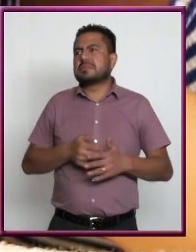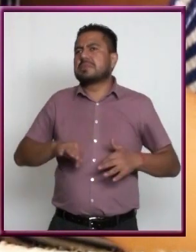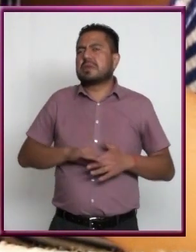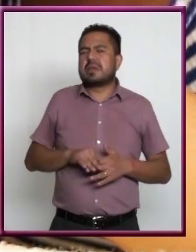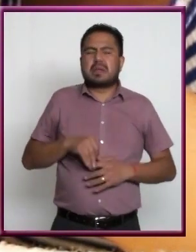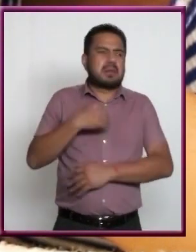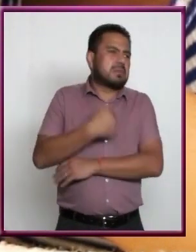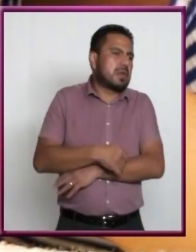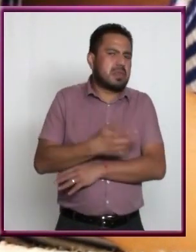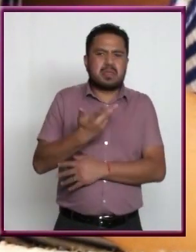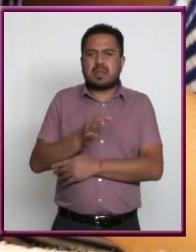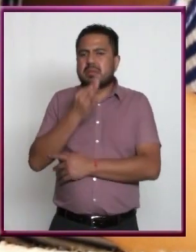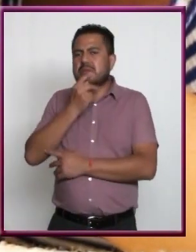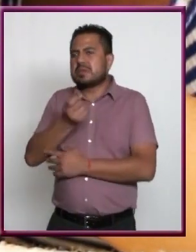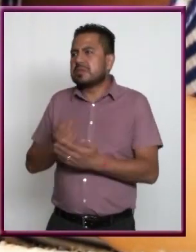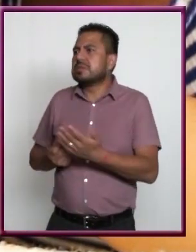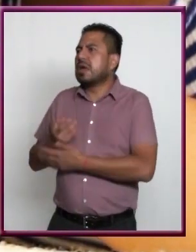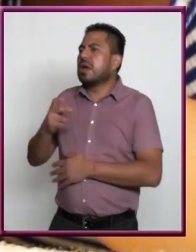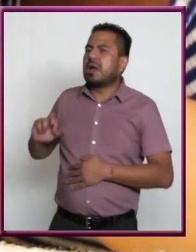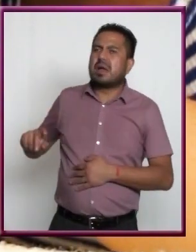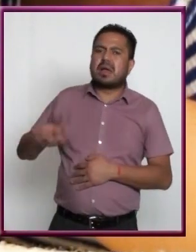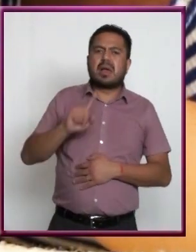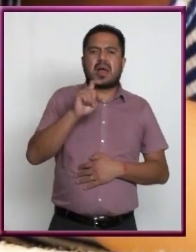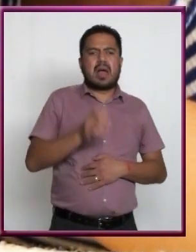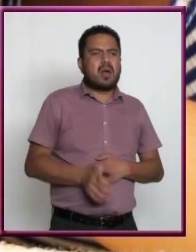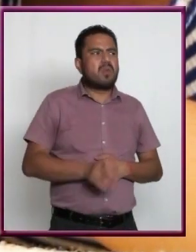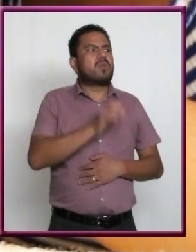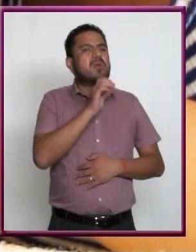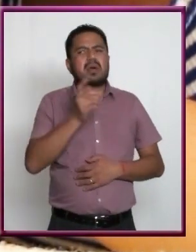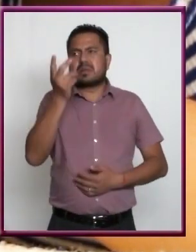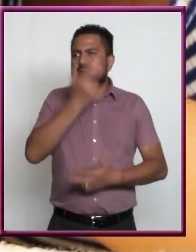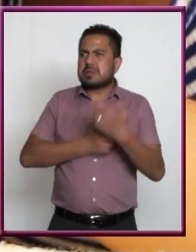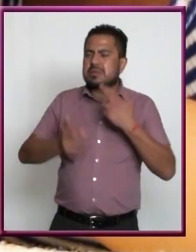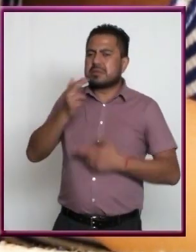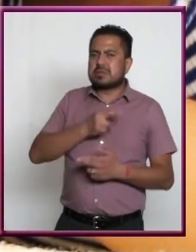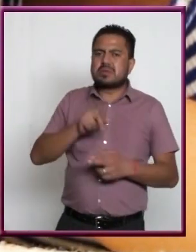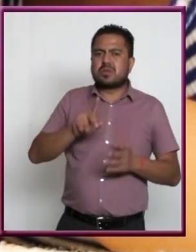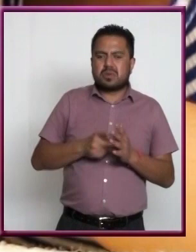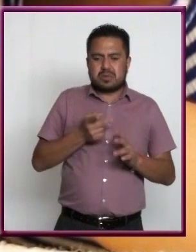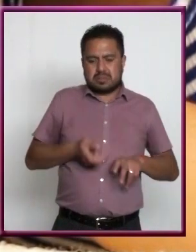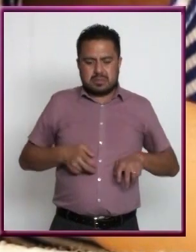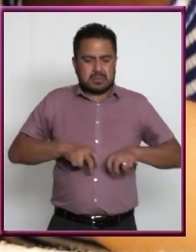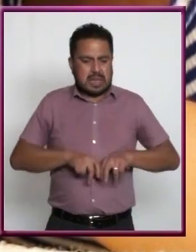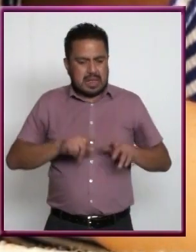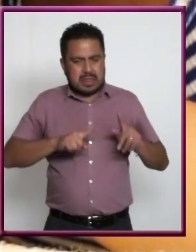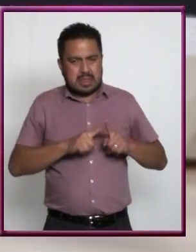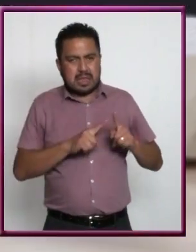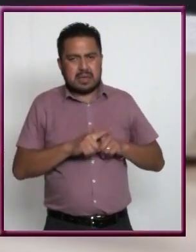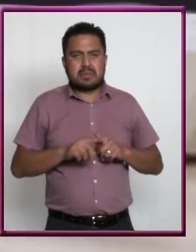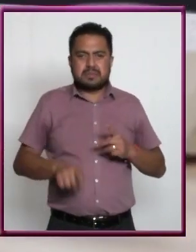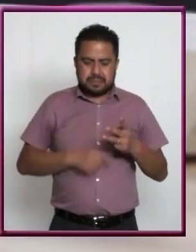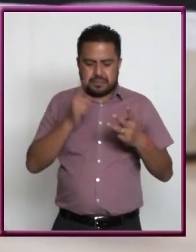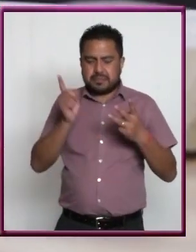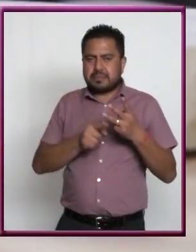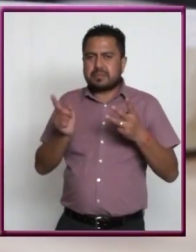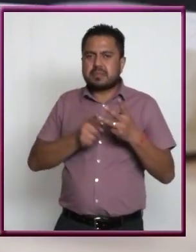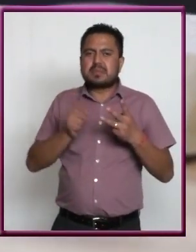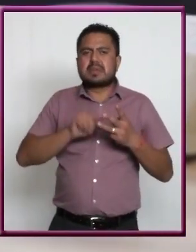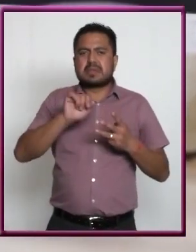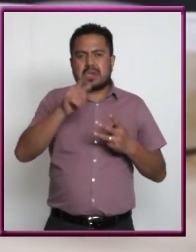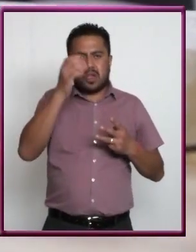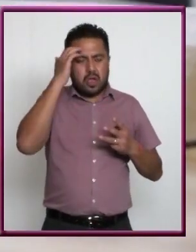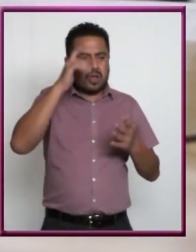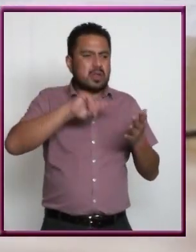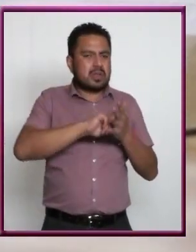10 minutos. Sal a caminar, tómate un vaso con agua, regresa y retoma la tarea. 3. Si